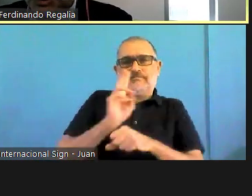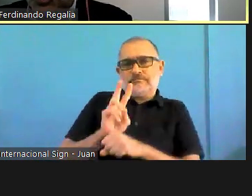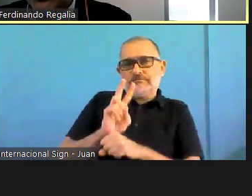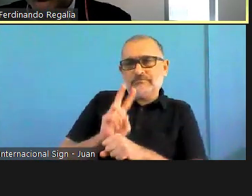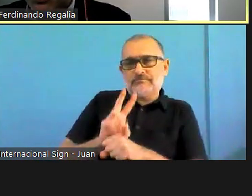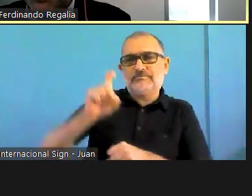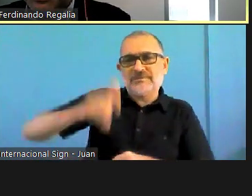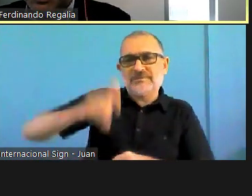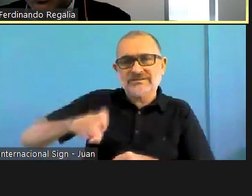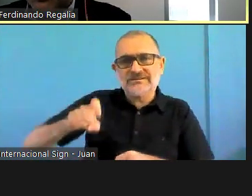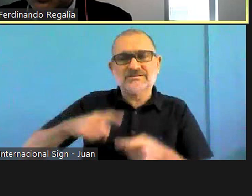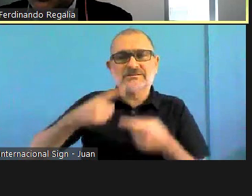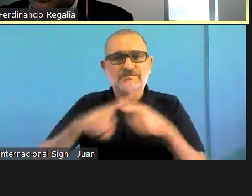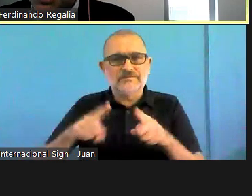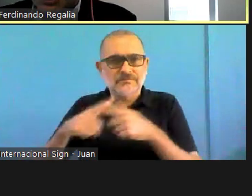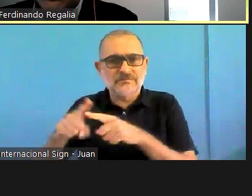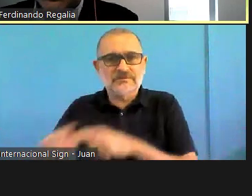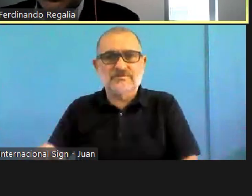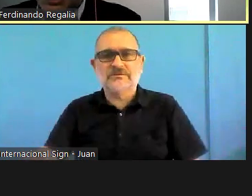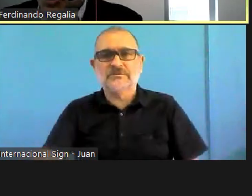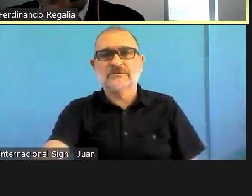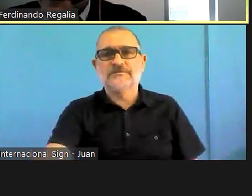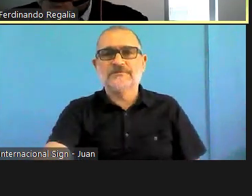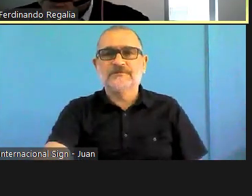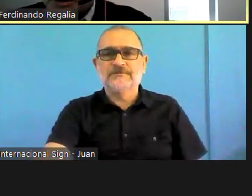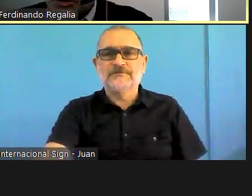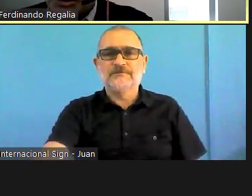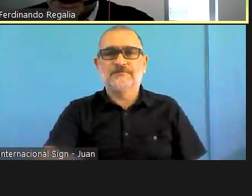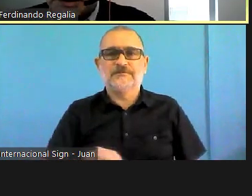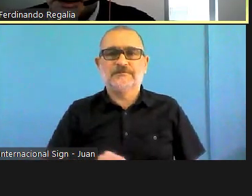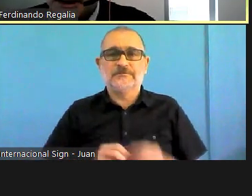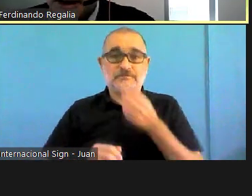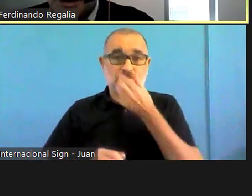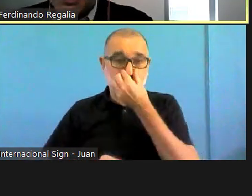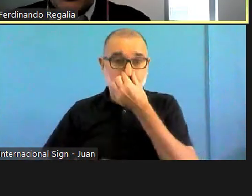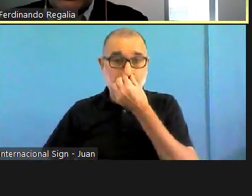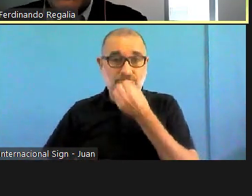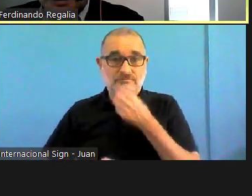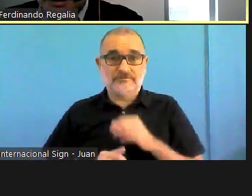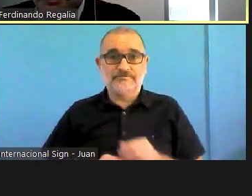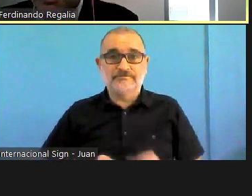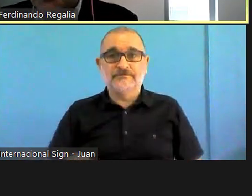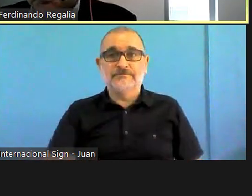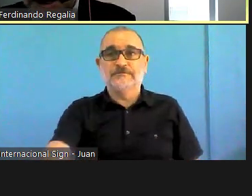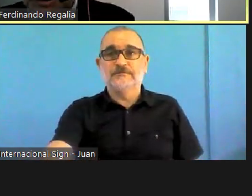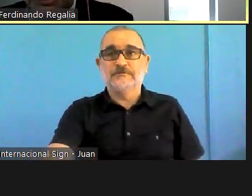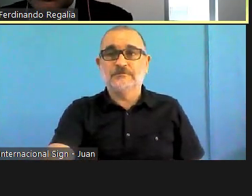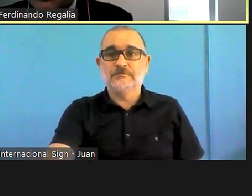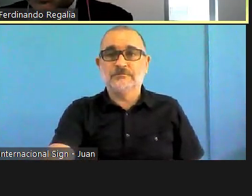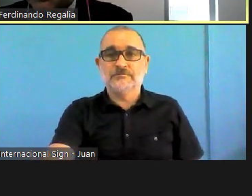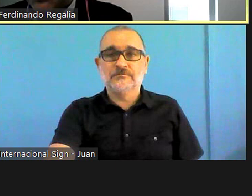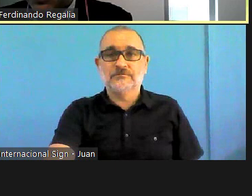movilización de recursos para la salud, que será una lucha continua en los países en donde las limitaciones fiscales